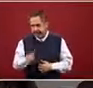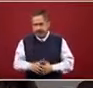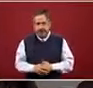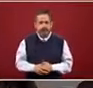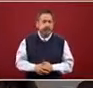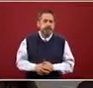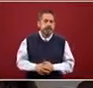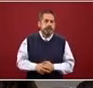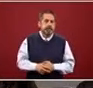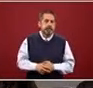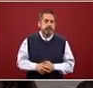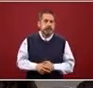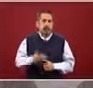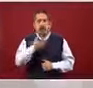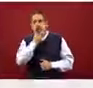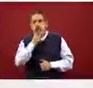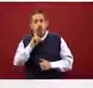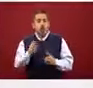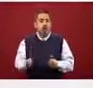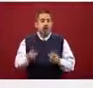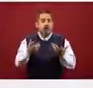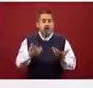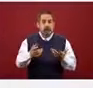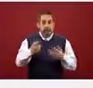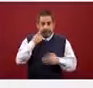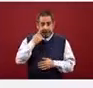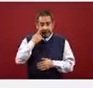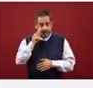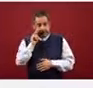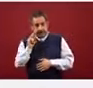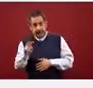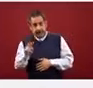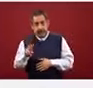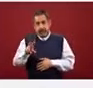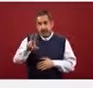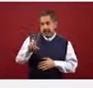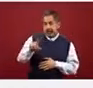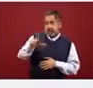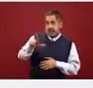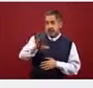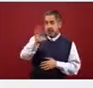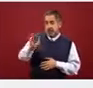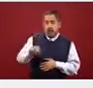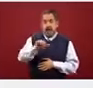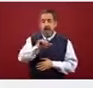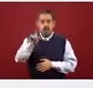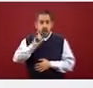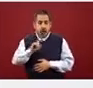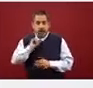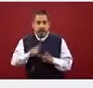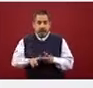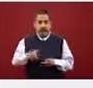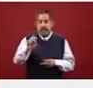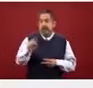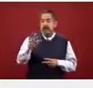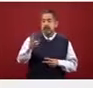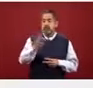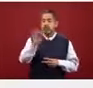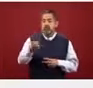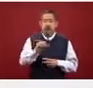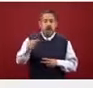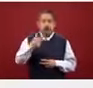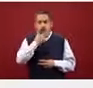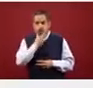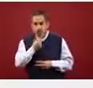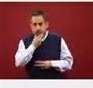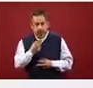distribución por sexos hasta el momento tiene esta particularidad: 37% son mujeres, el resto son hombres. En realidad no